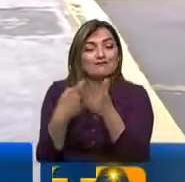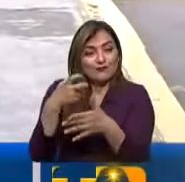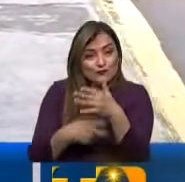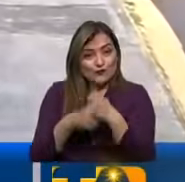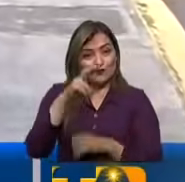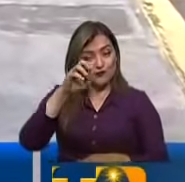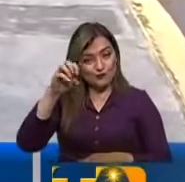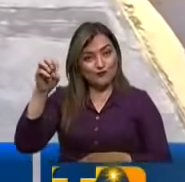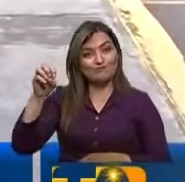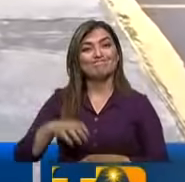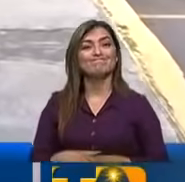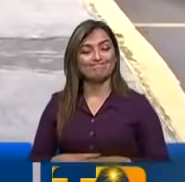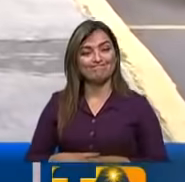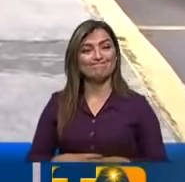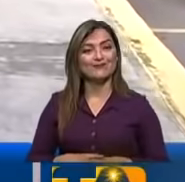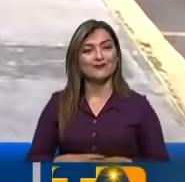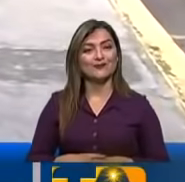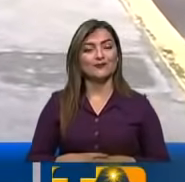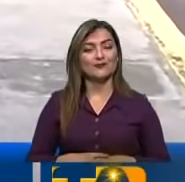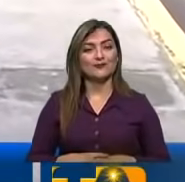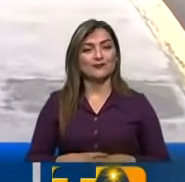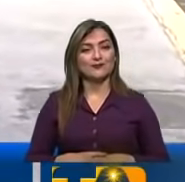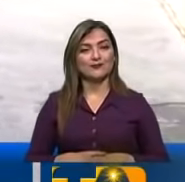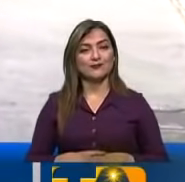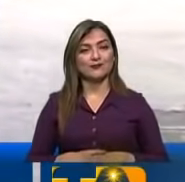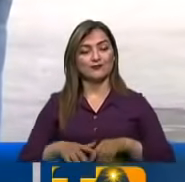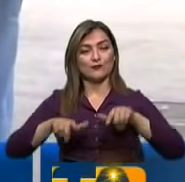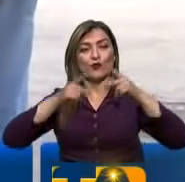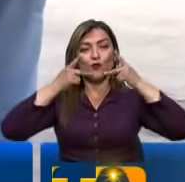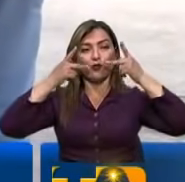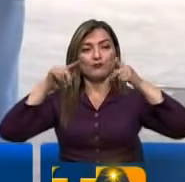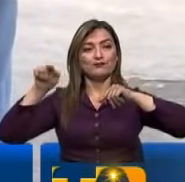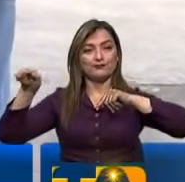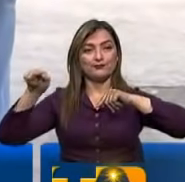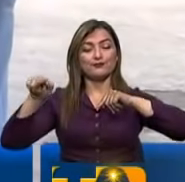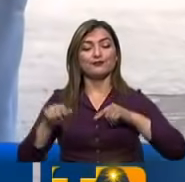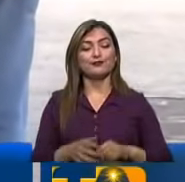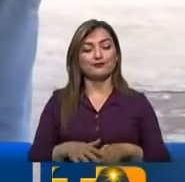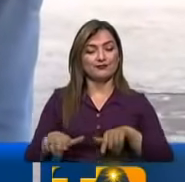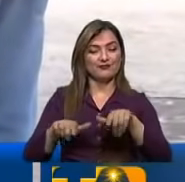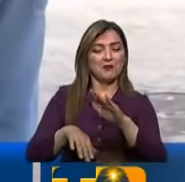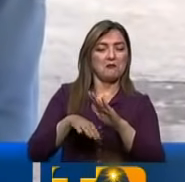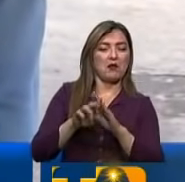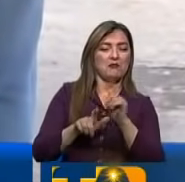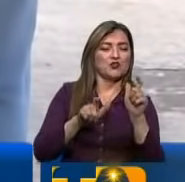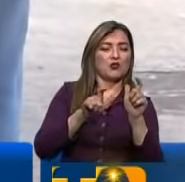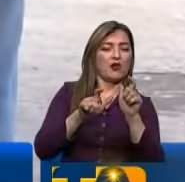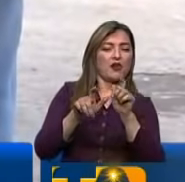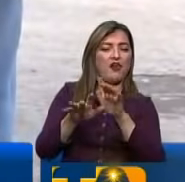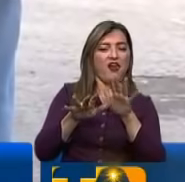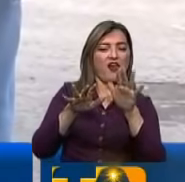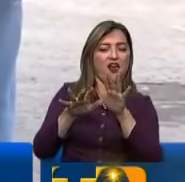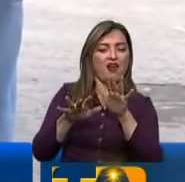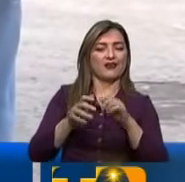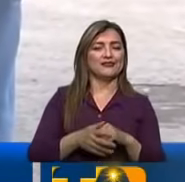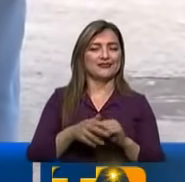de $200. Como ustedes saben, el espacio público es el lugar en donde existe más aglomeración de personas, por esto